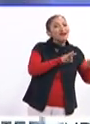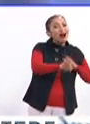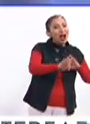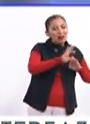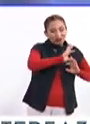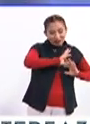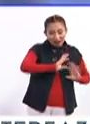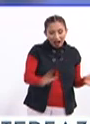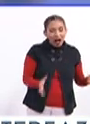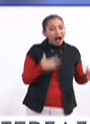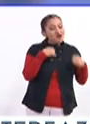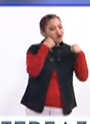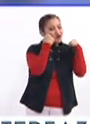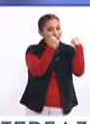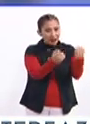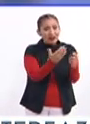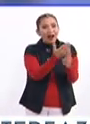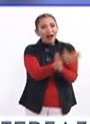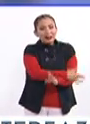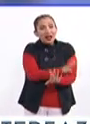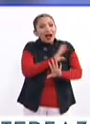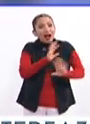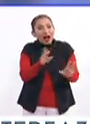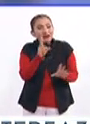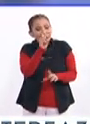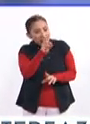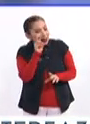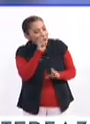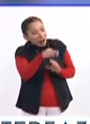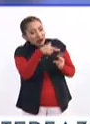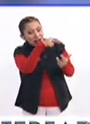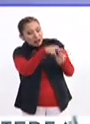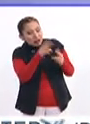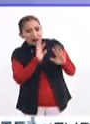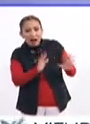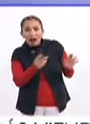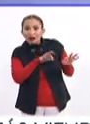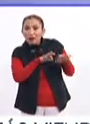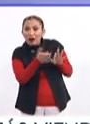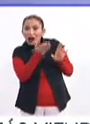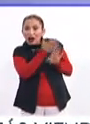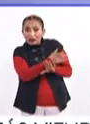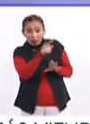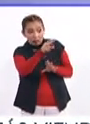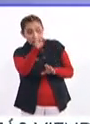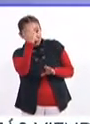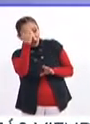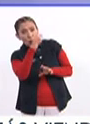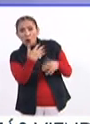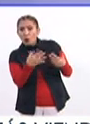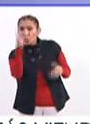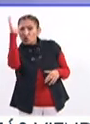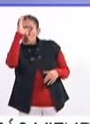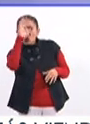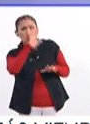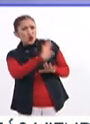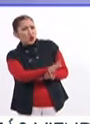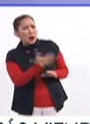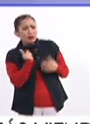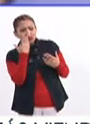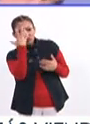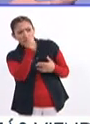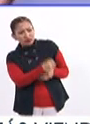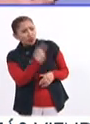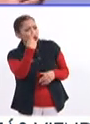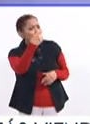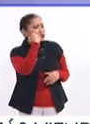enorme acervo, hay una potencialidad, hay una realidad en la región, que nuestra región es reconocida por la cultura, por nuestra